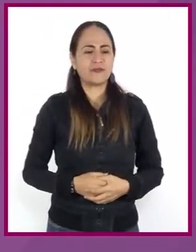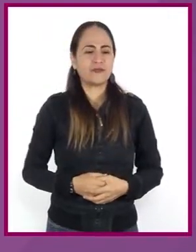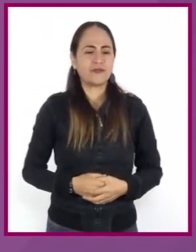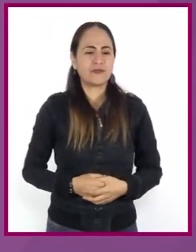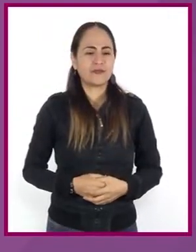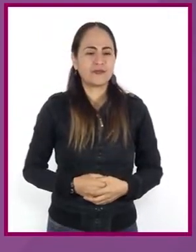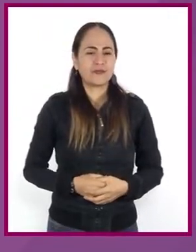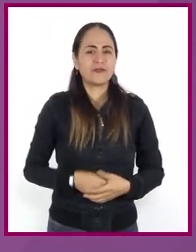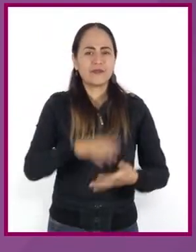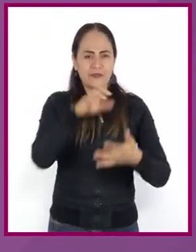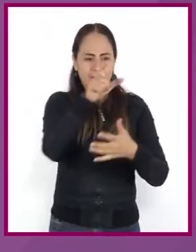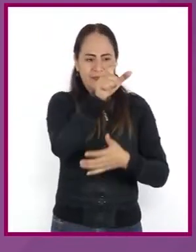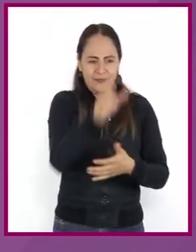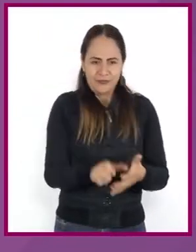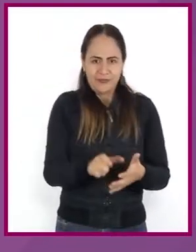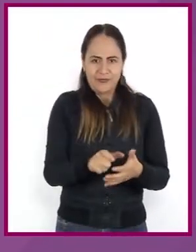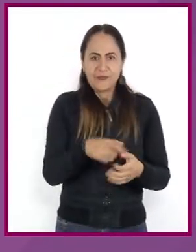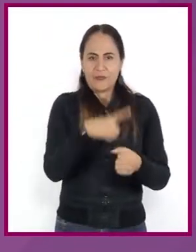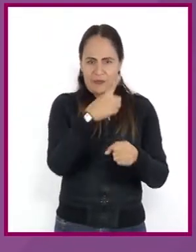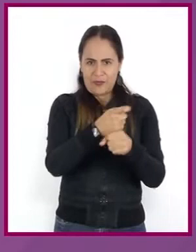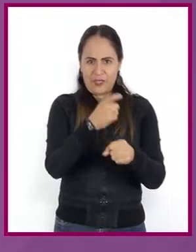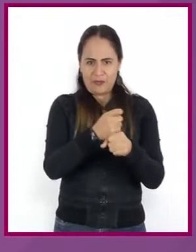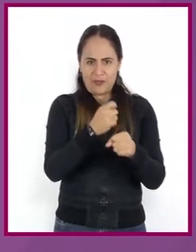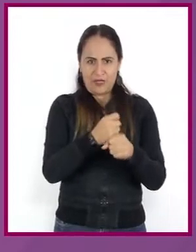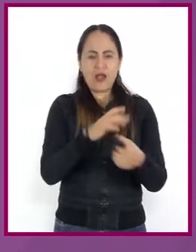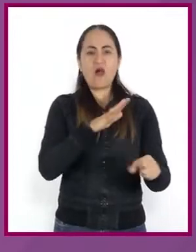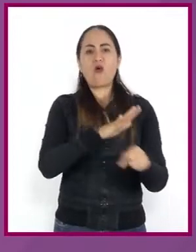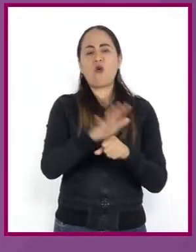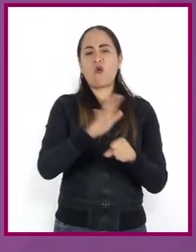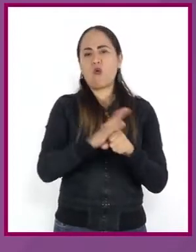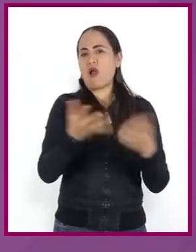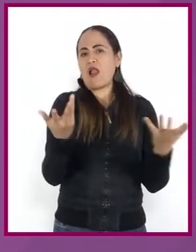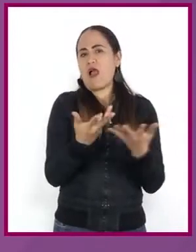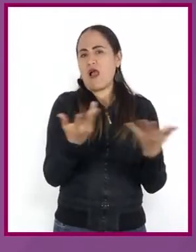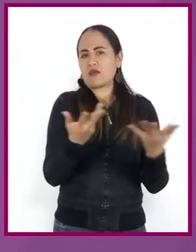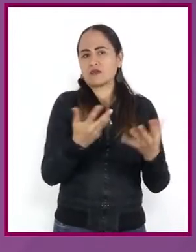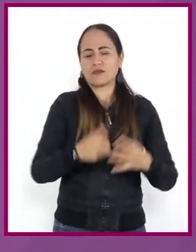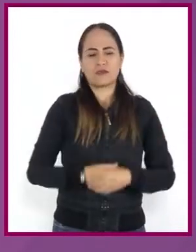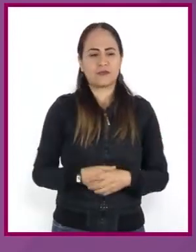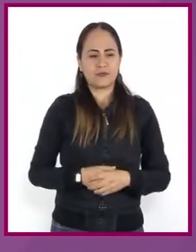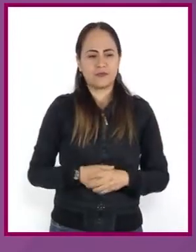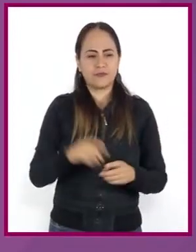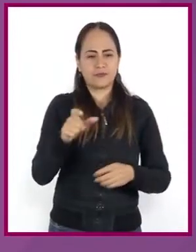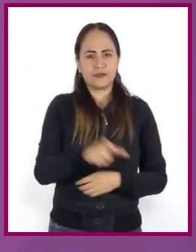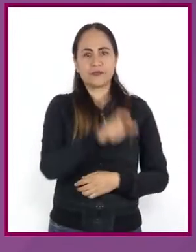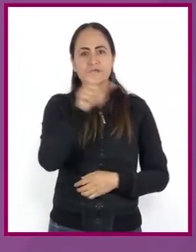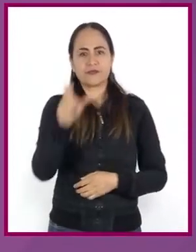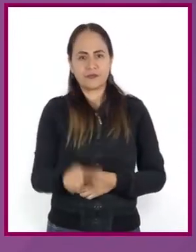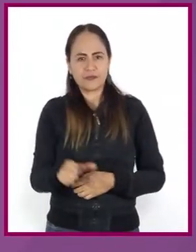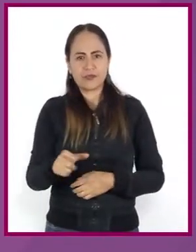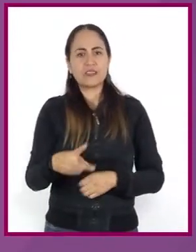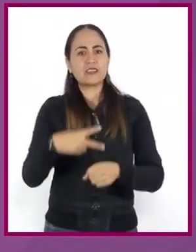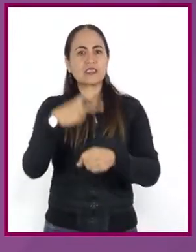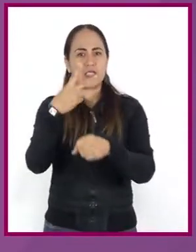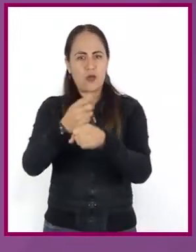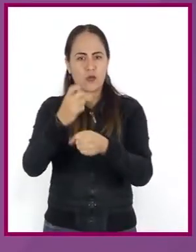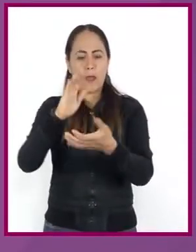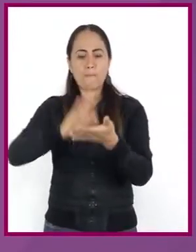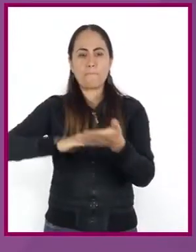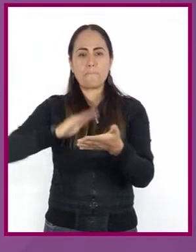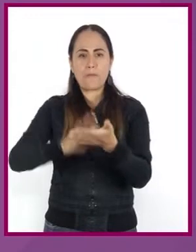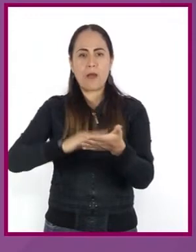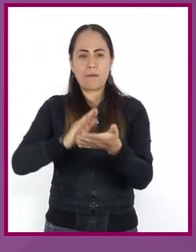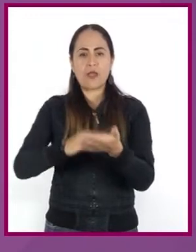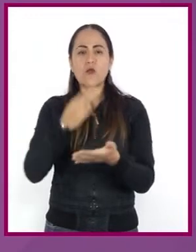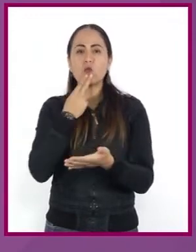En la primera columna se colocará el trámite o gestión realizado. En la segunda, el documento que se